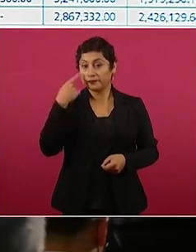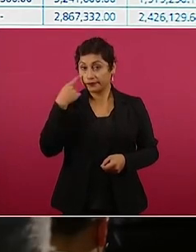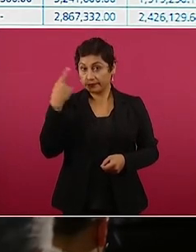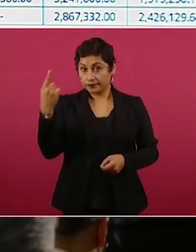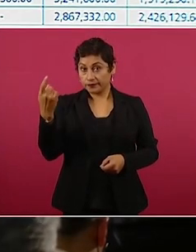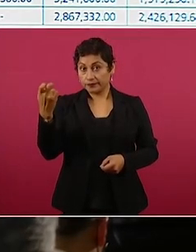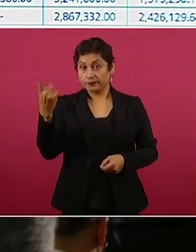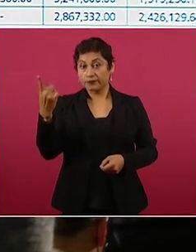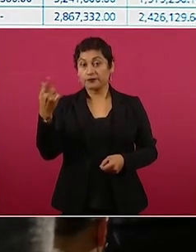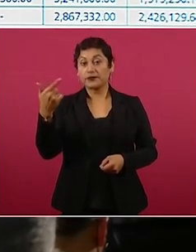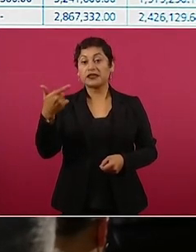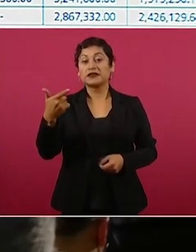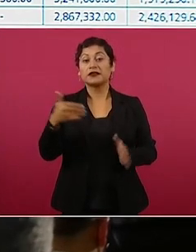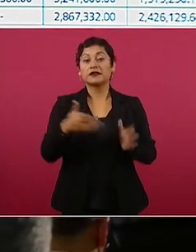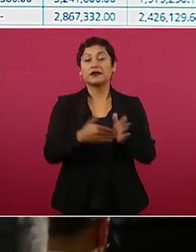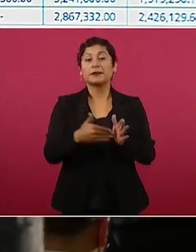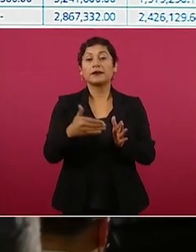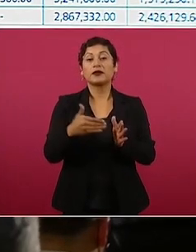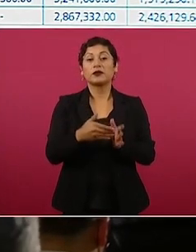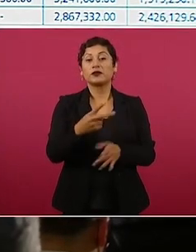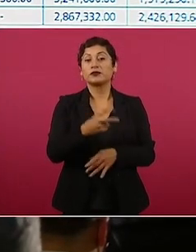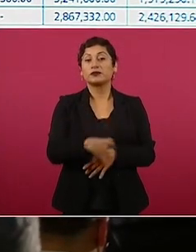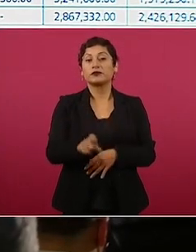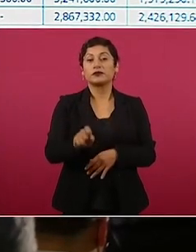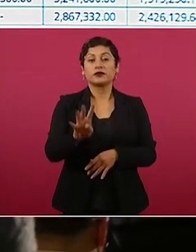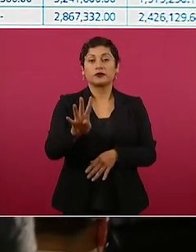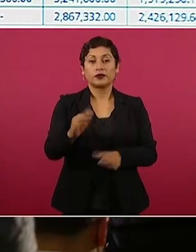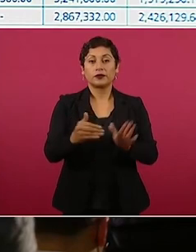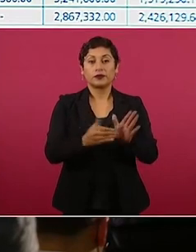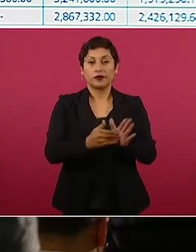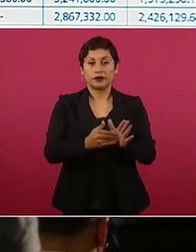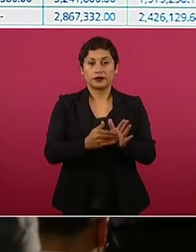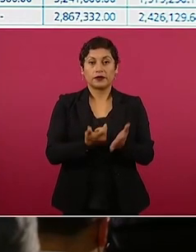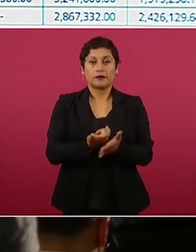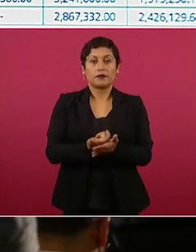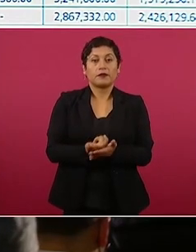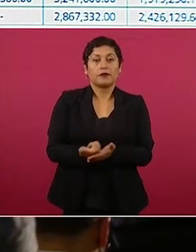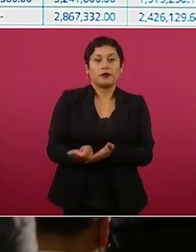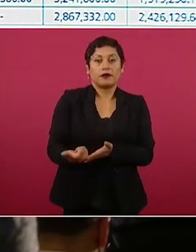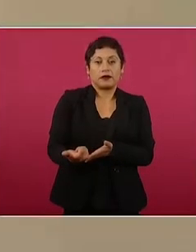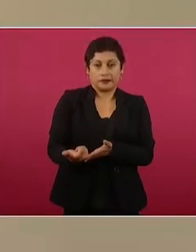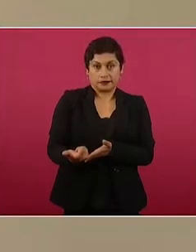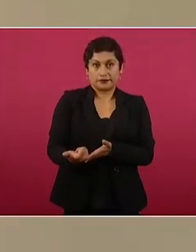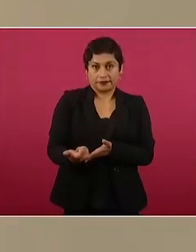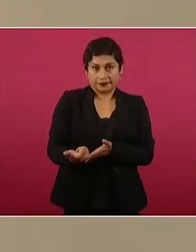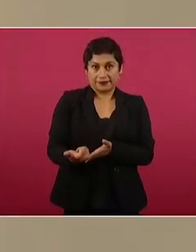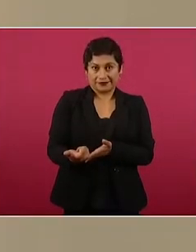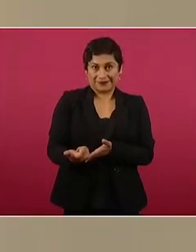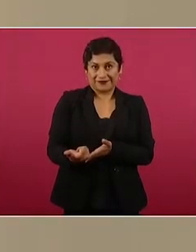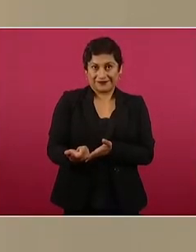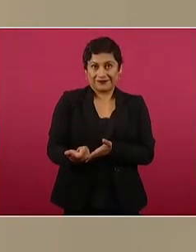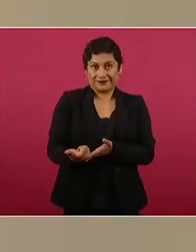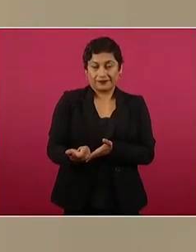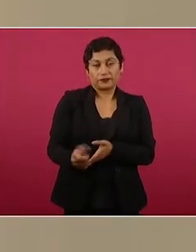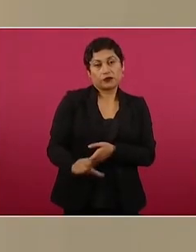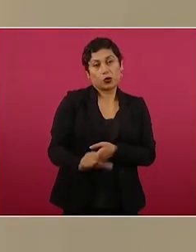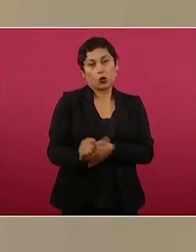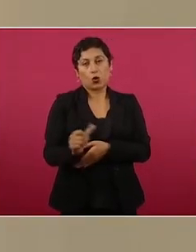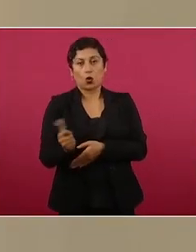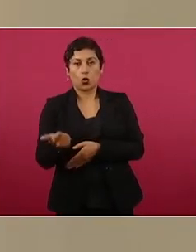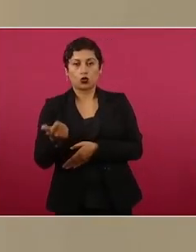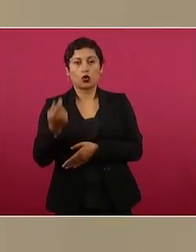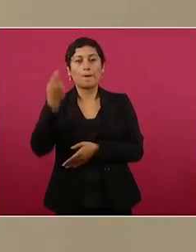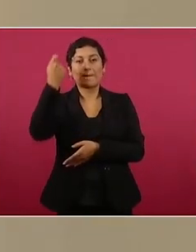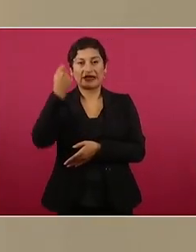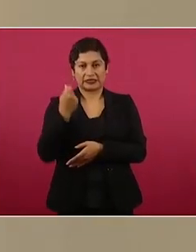7,224,000. Este es sueldos. Sí, porque hay otro que es pensiones, que también lo